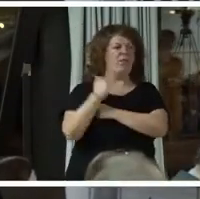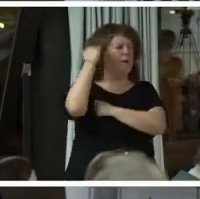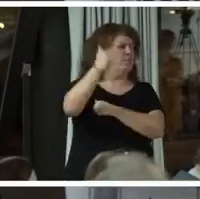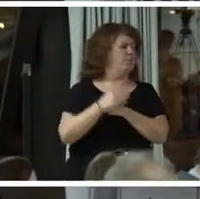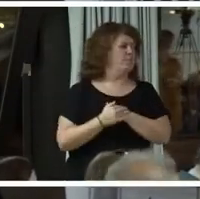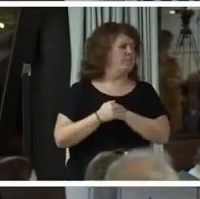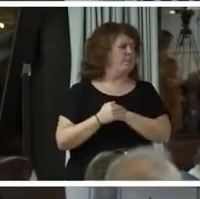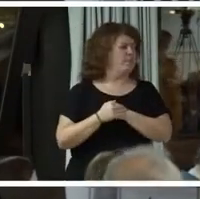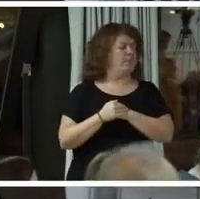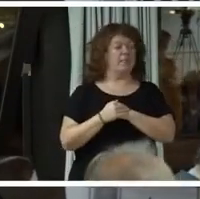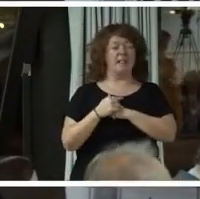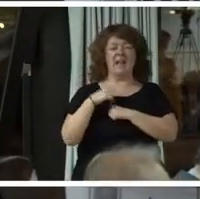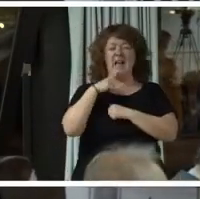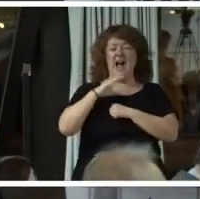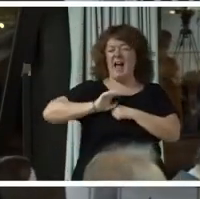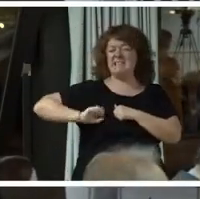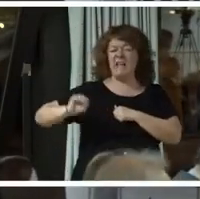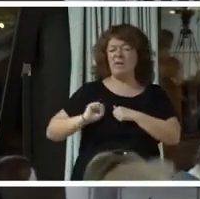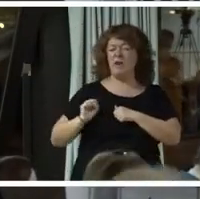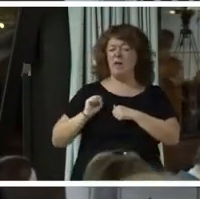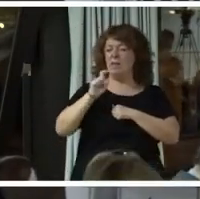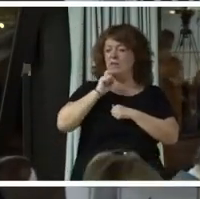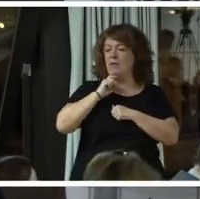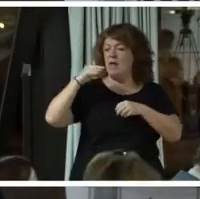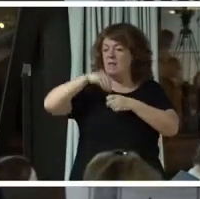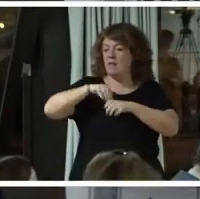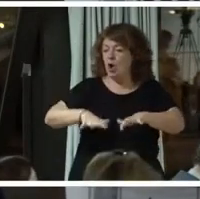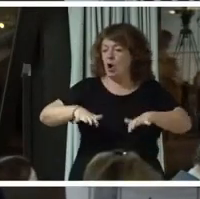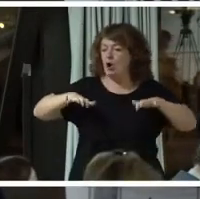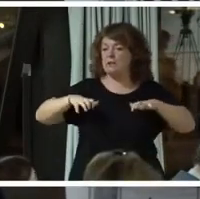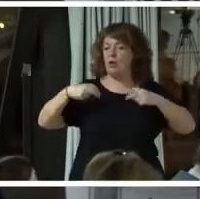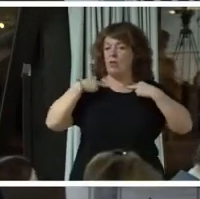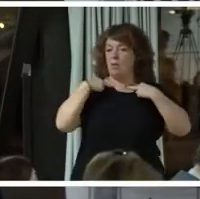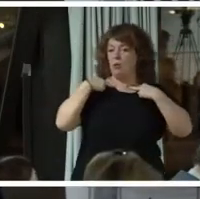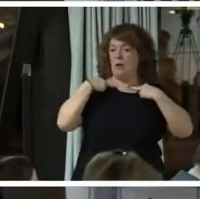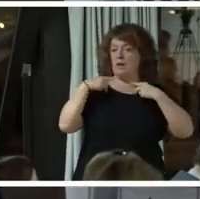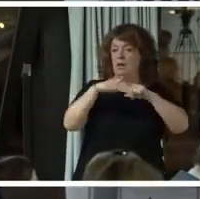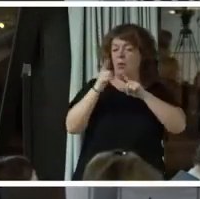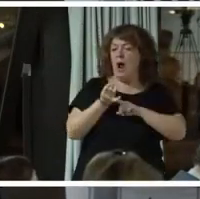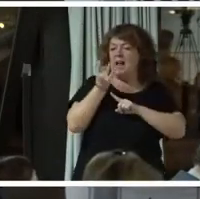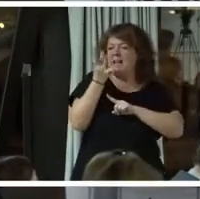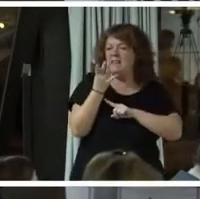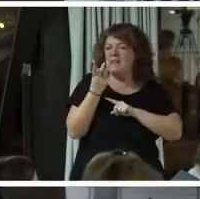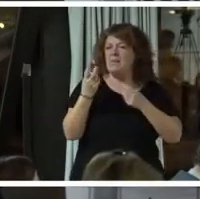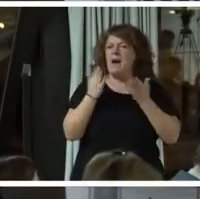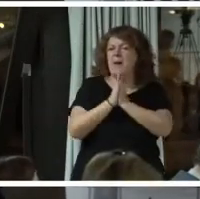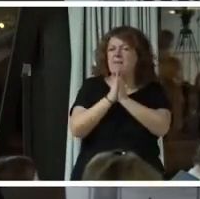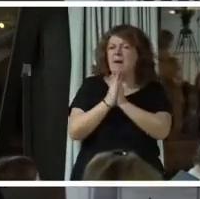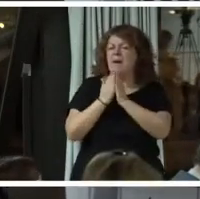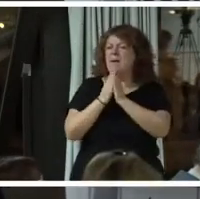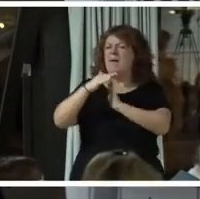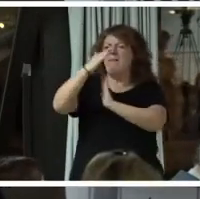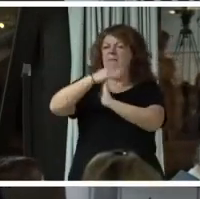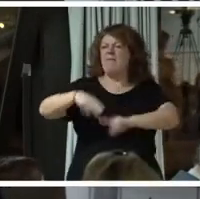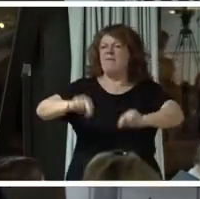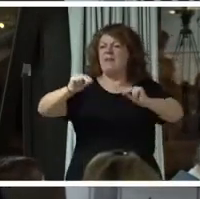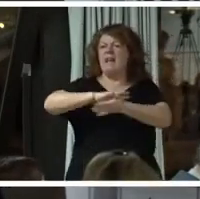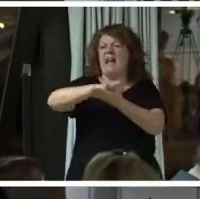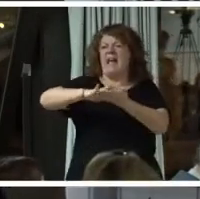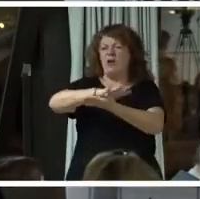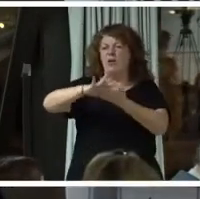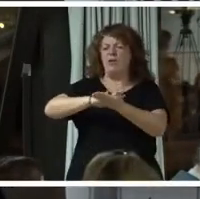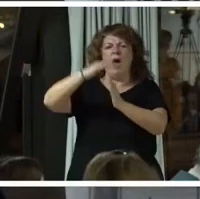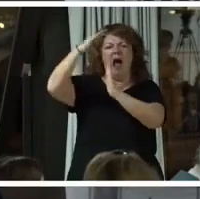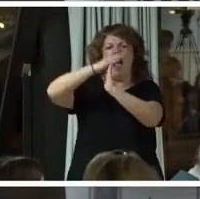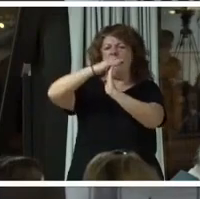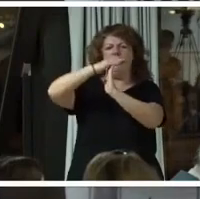la voz ha sido extraordinariamente difícil promover en el congreso de los diputados una iniciativa para pedir el fin del genocidio y el alto al